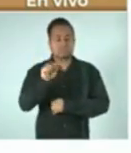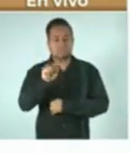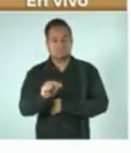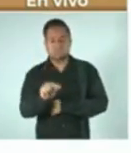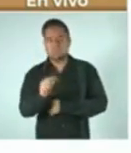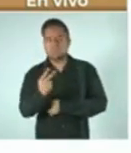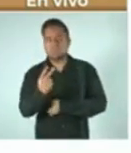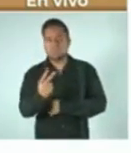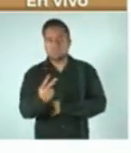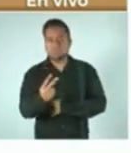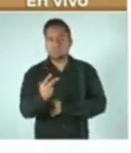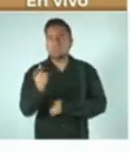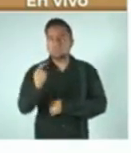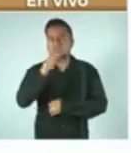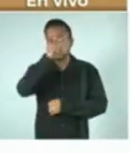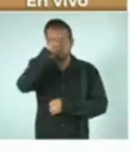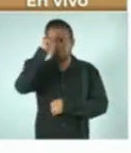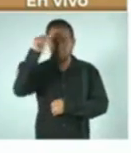83.2 de Nayarit.